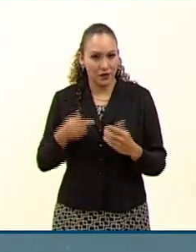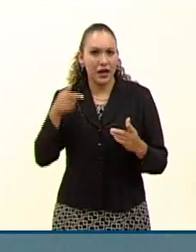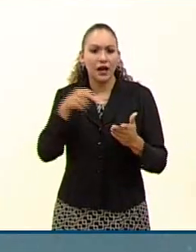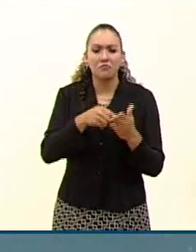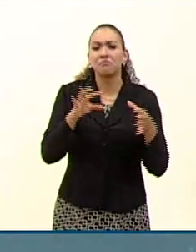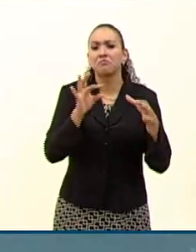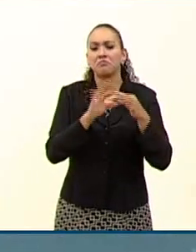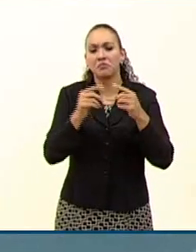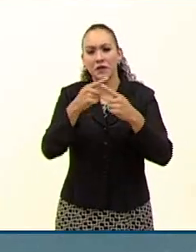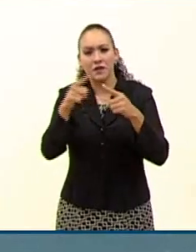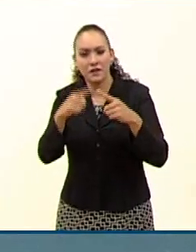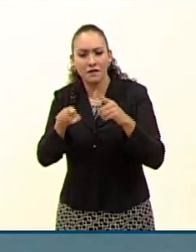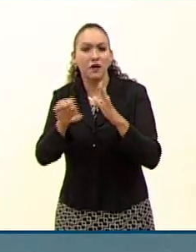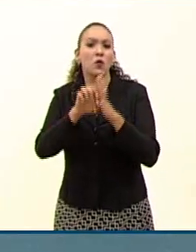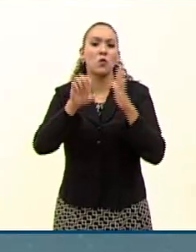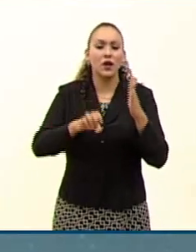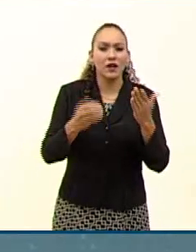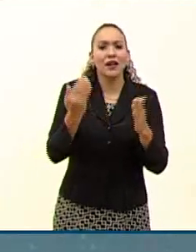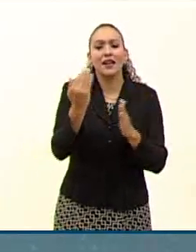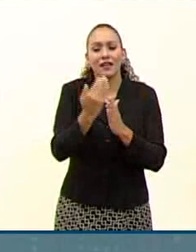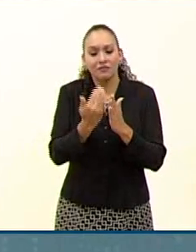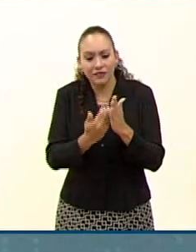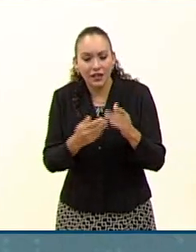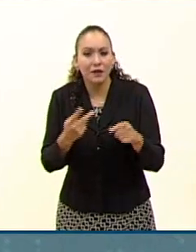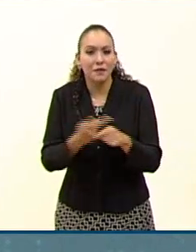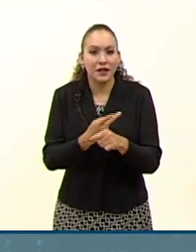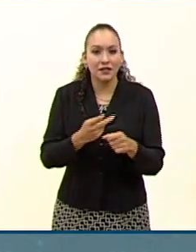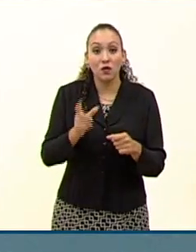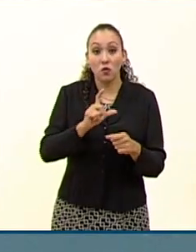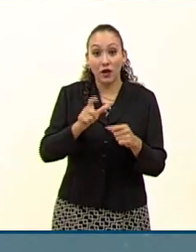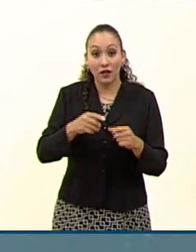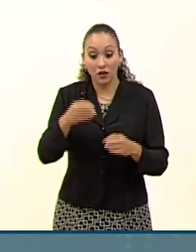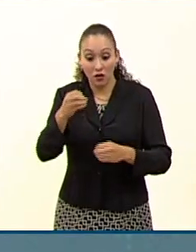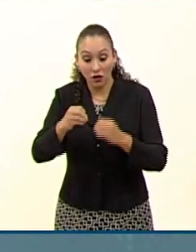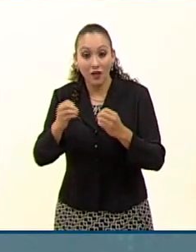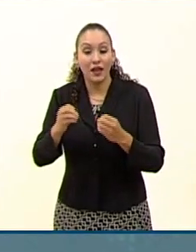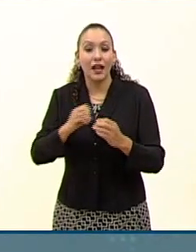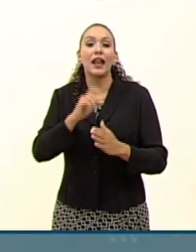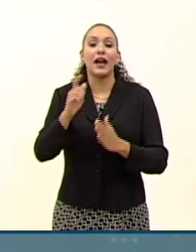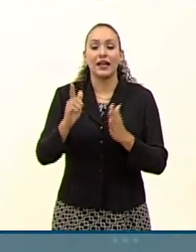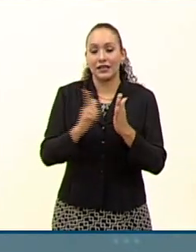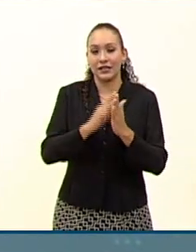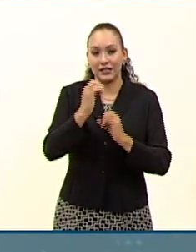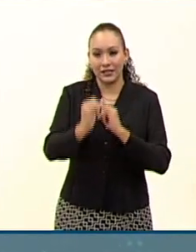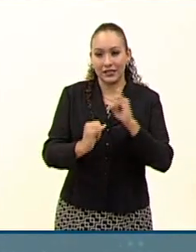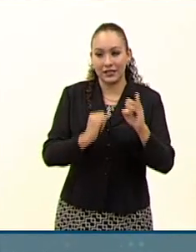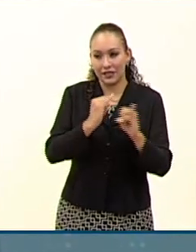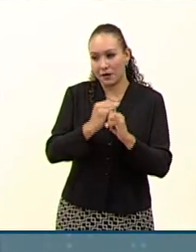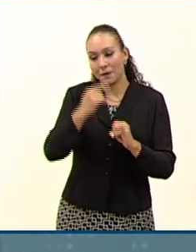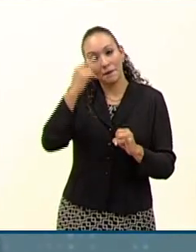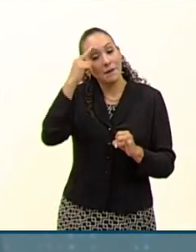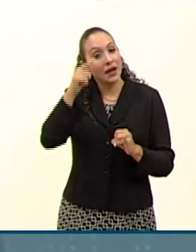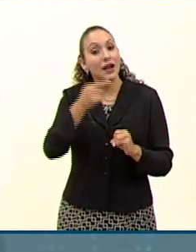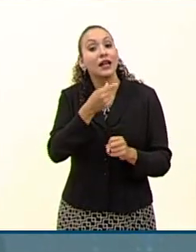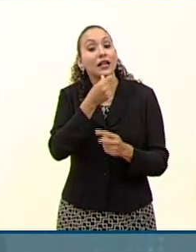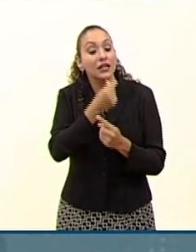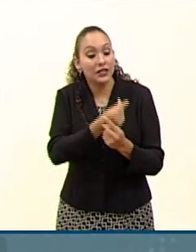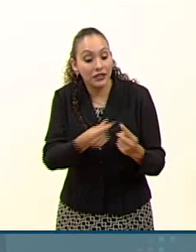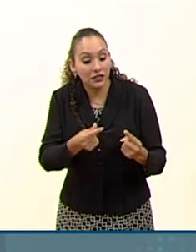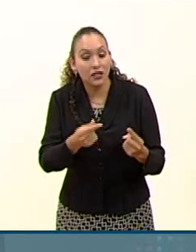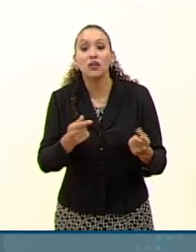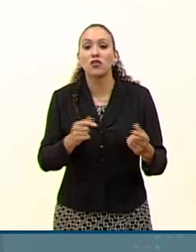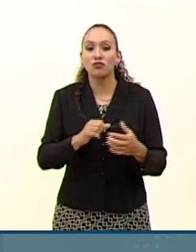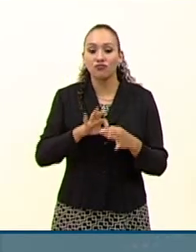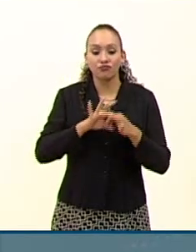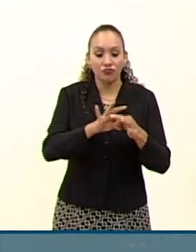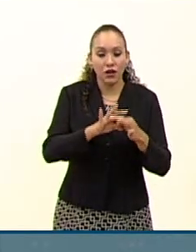de los procedimientos de restitución y la interpretación general de la Convención de La Haya sobre los aspectos civiles de la sustracción internacional